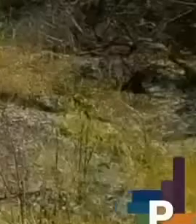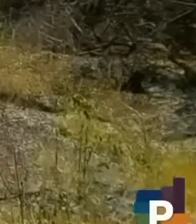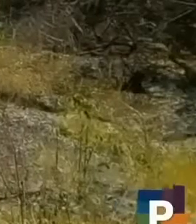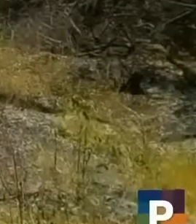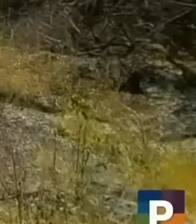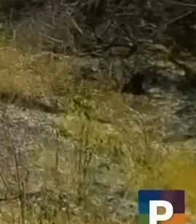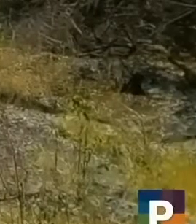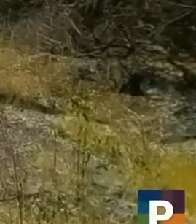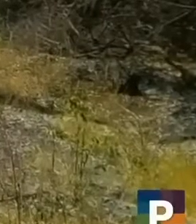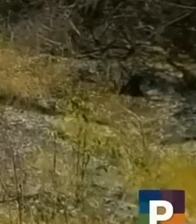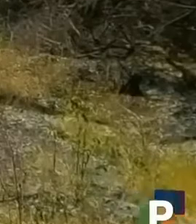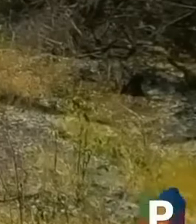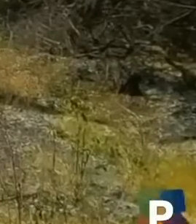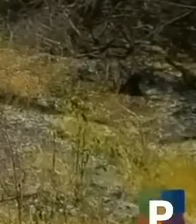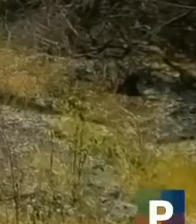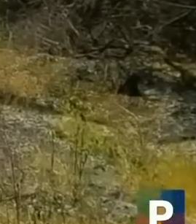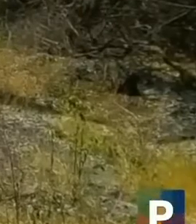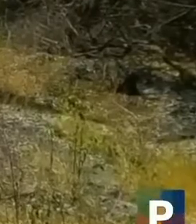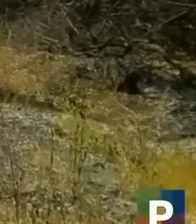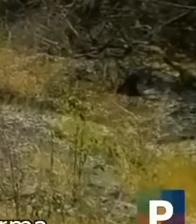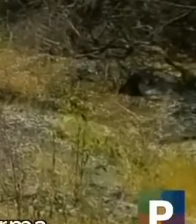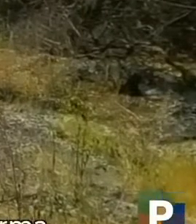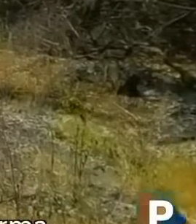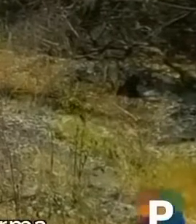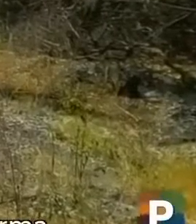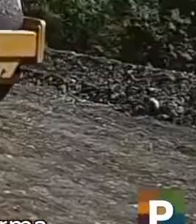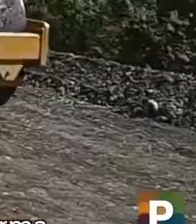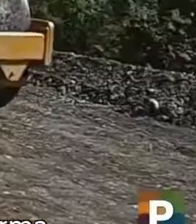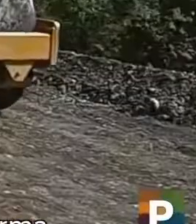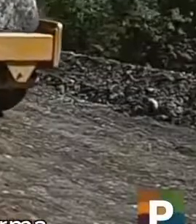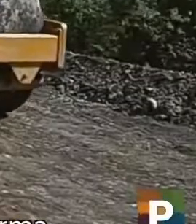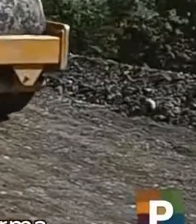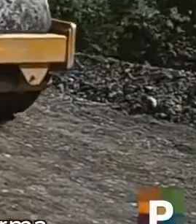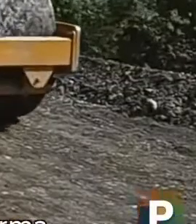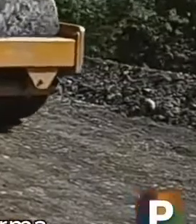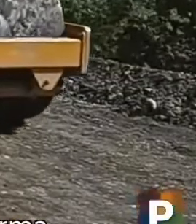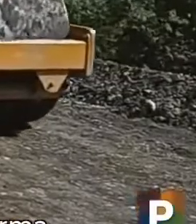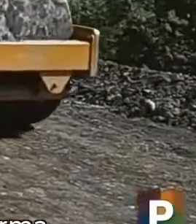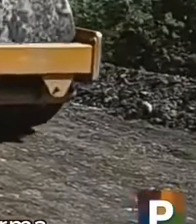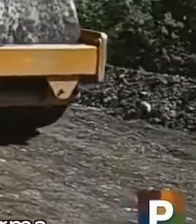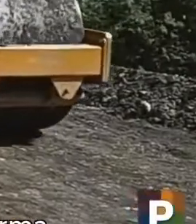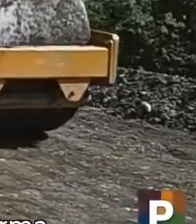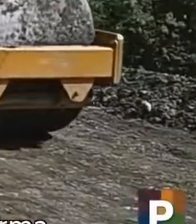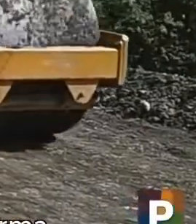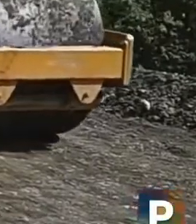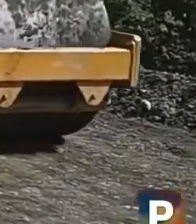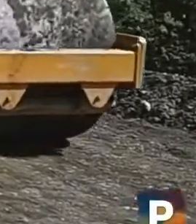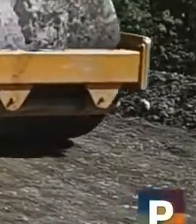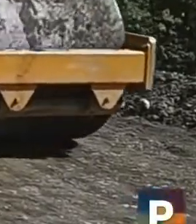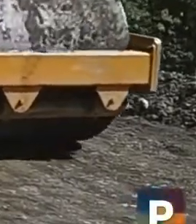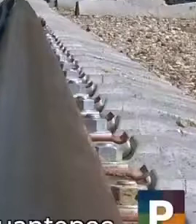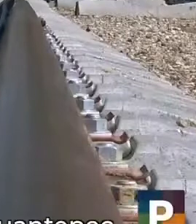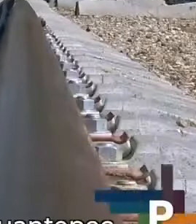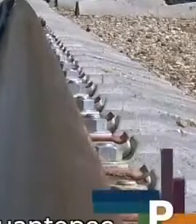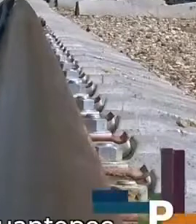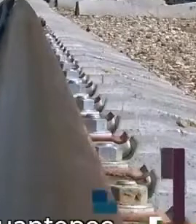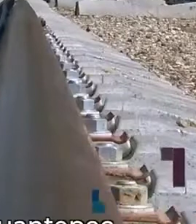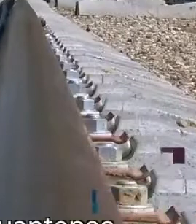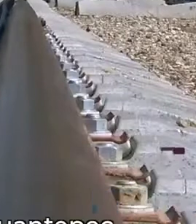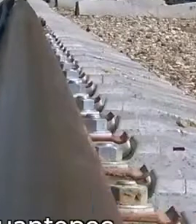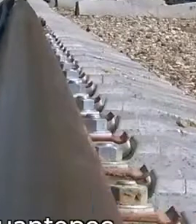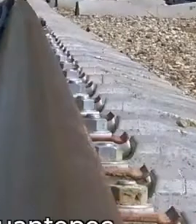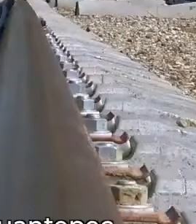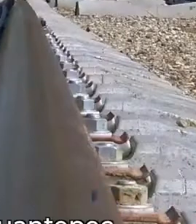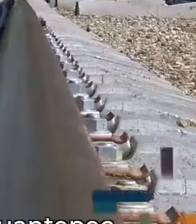materiales, habilitado y desmonte de derecho de vía existente y conformación de plataforma. El Programa